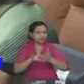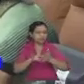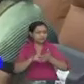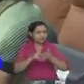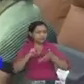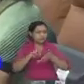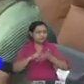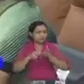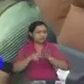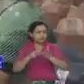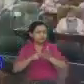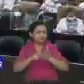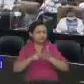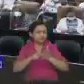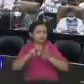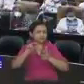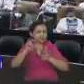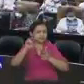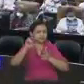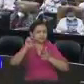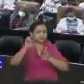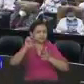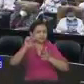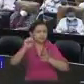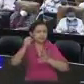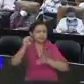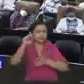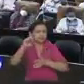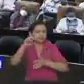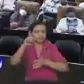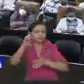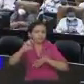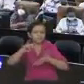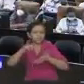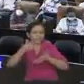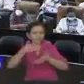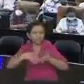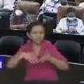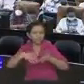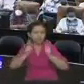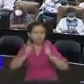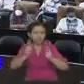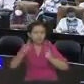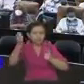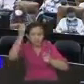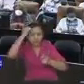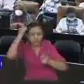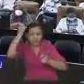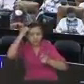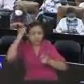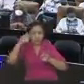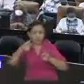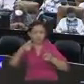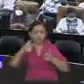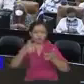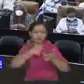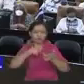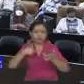El significado de sandez es despropósito, necedad, simpleza, tontería, estupidez, majadería,